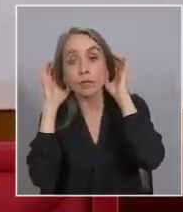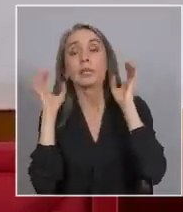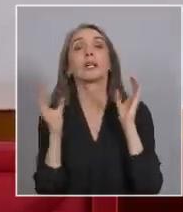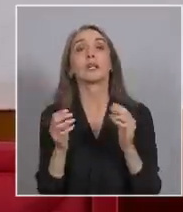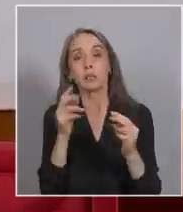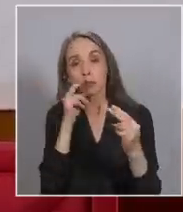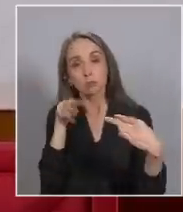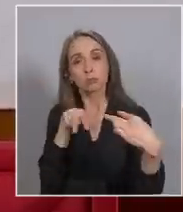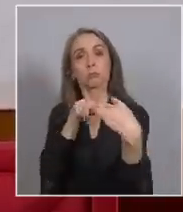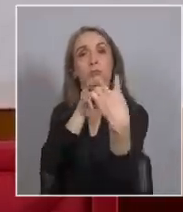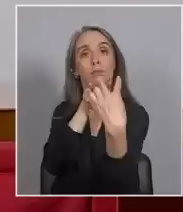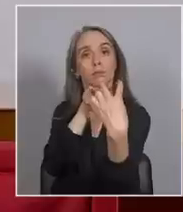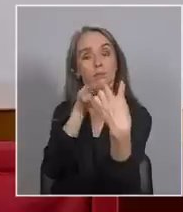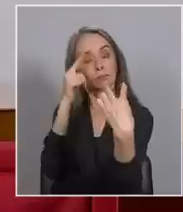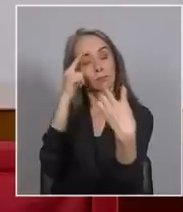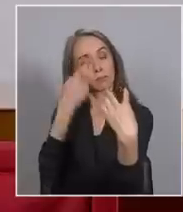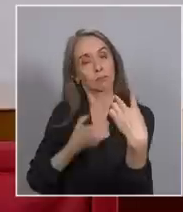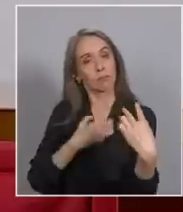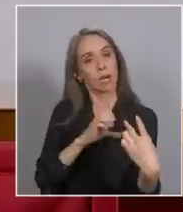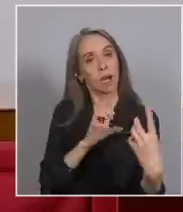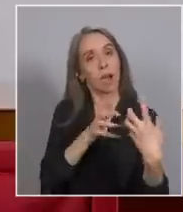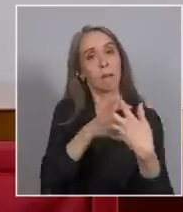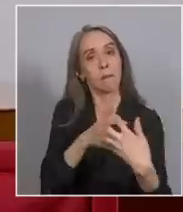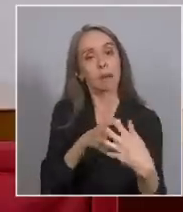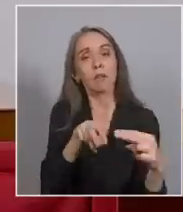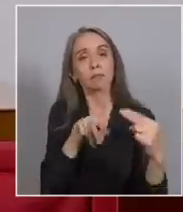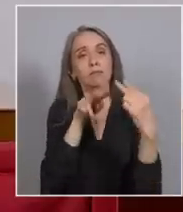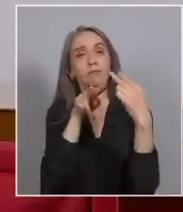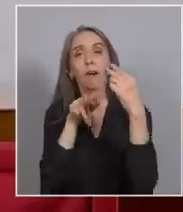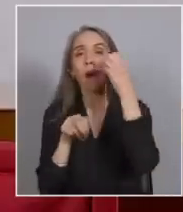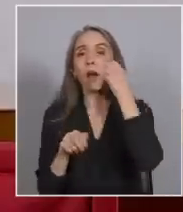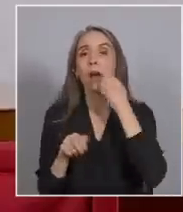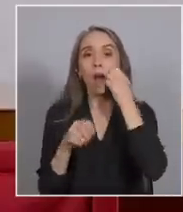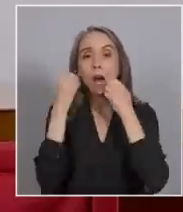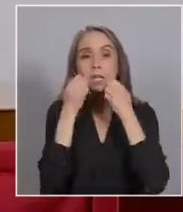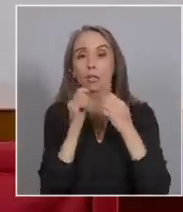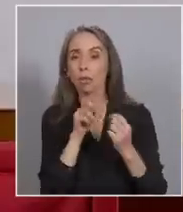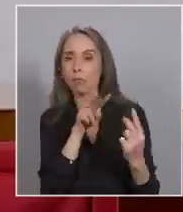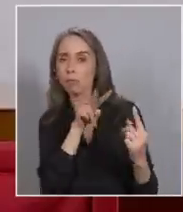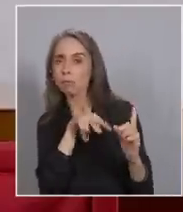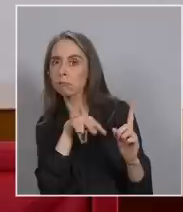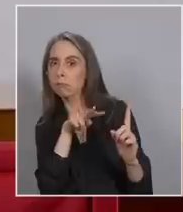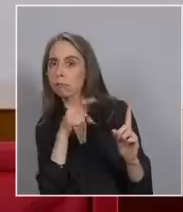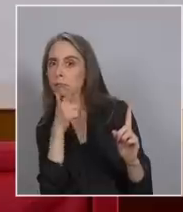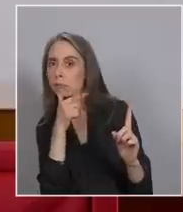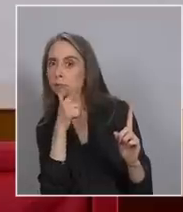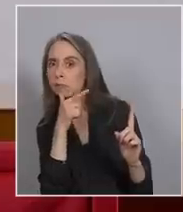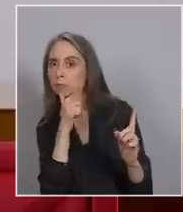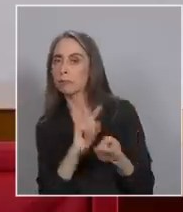A que nos miremos a los ojos con empatía y cariño, en vez de con sospecha.